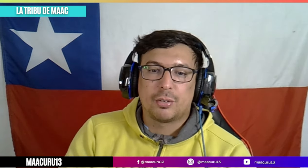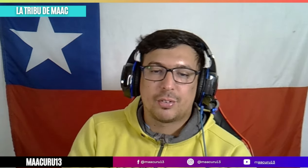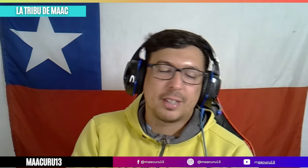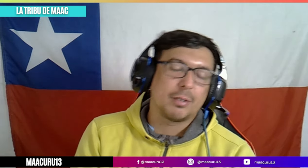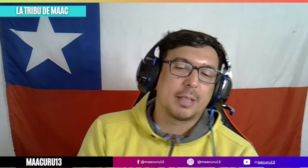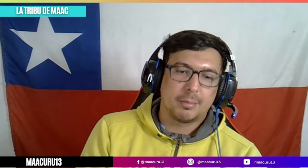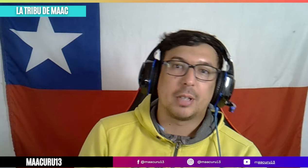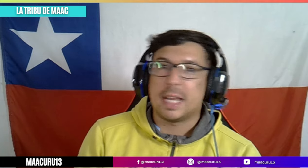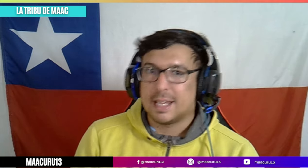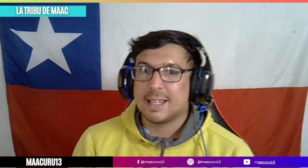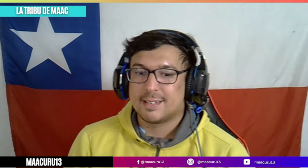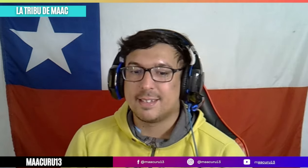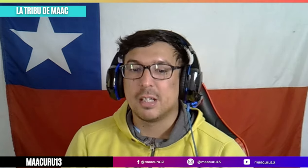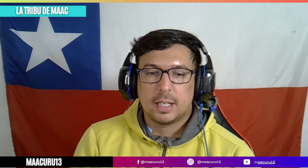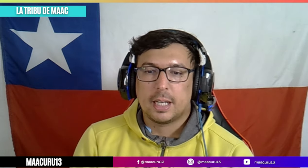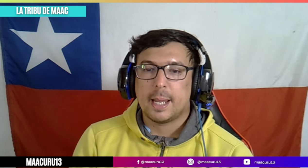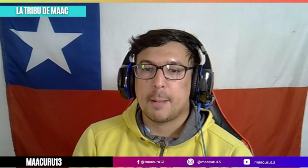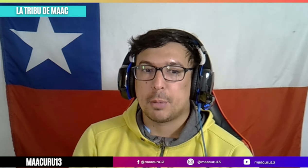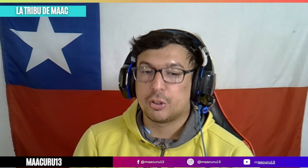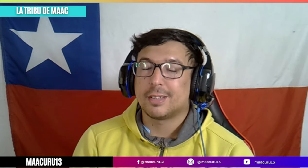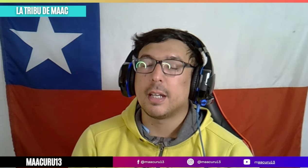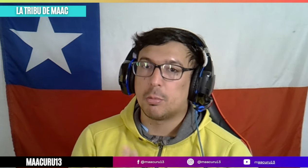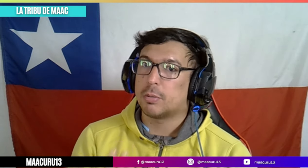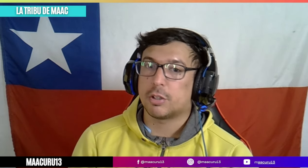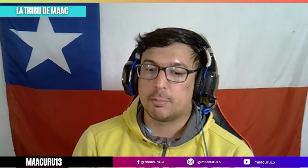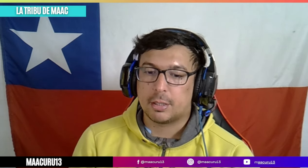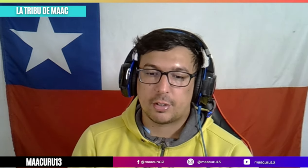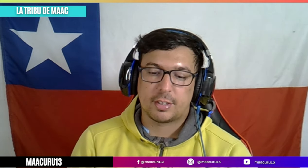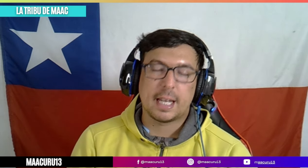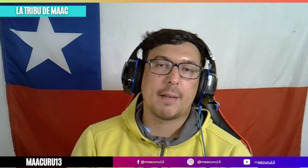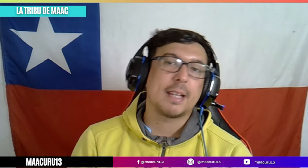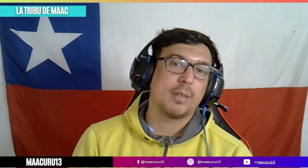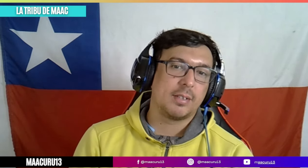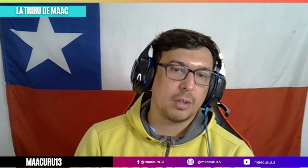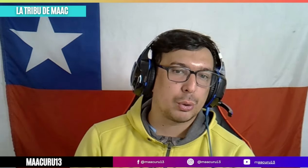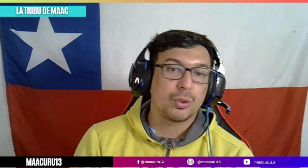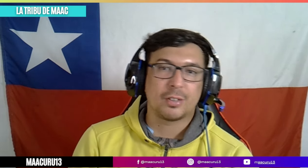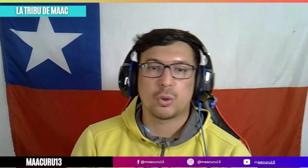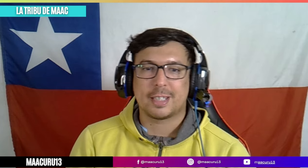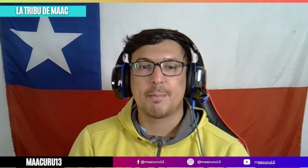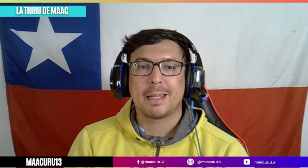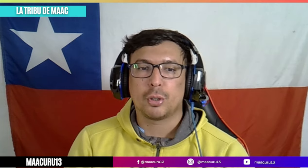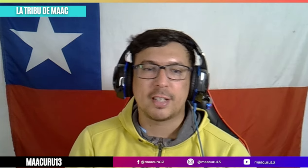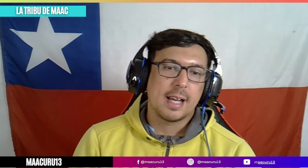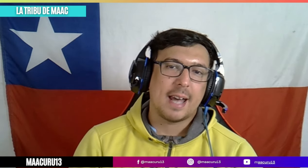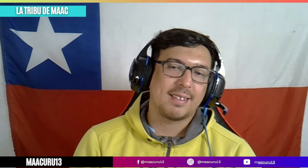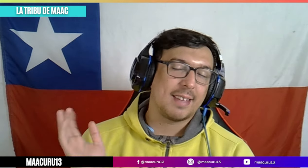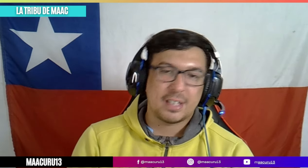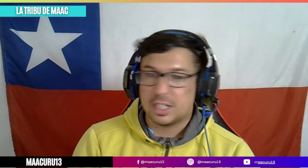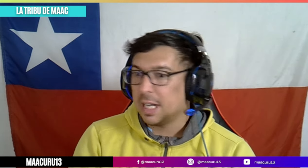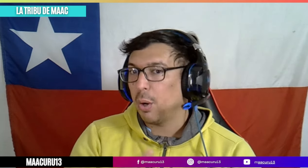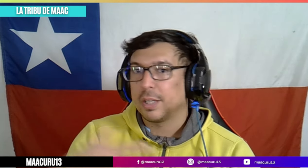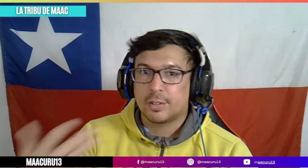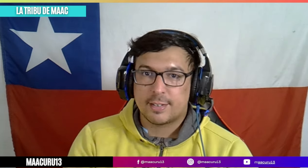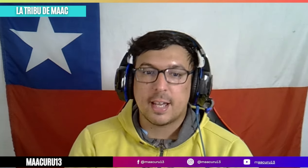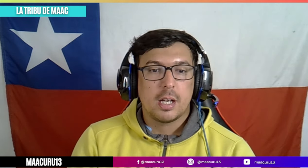algo. Entonces, como que sí sirve. Pero sí, tiene muy buenos inventos. Así que la verdad que felicito a todos estos inventores, así sea de